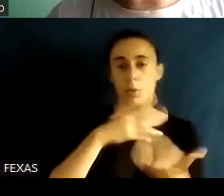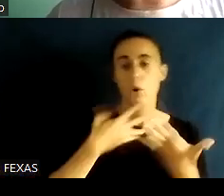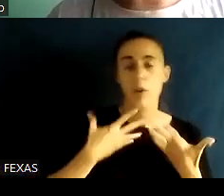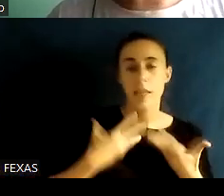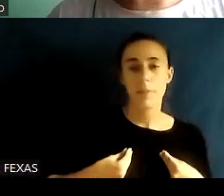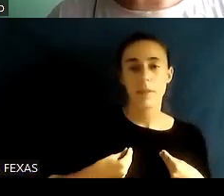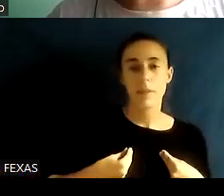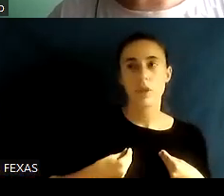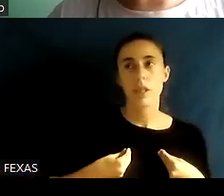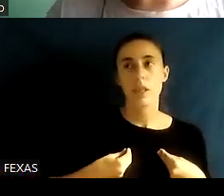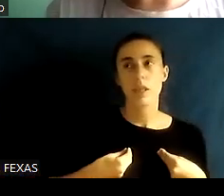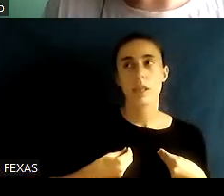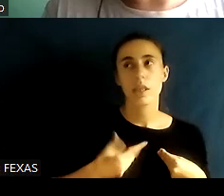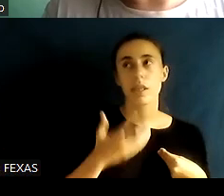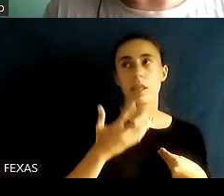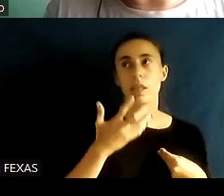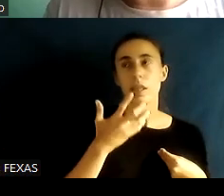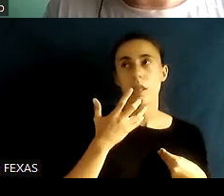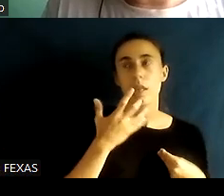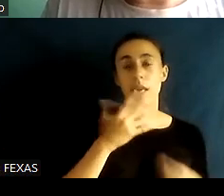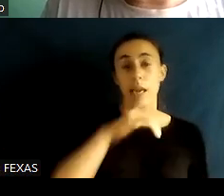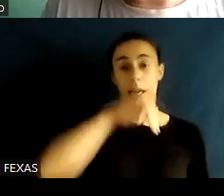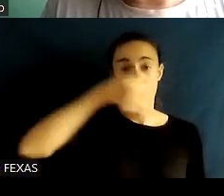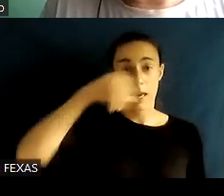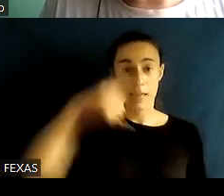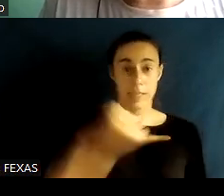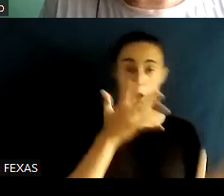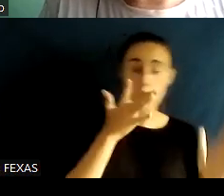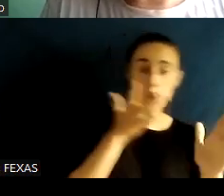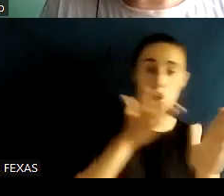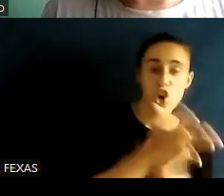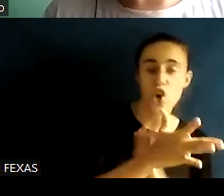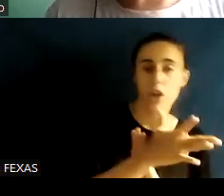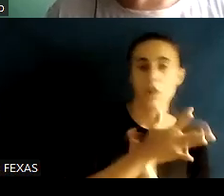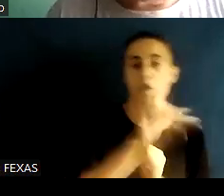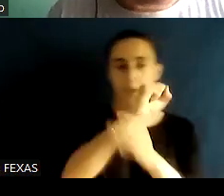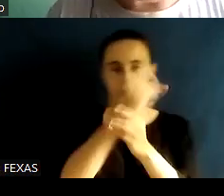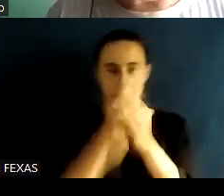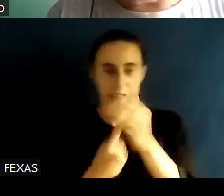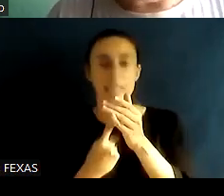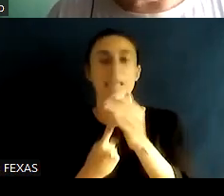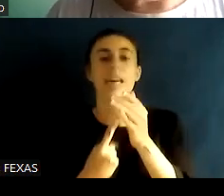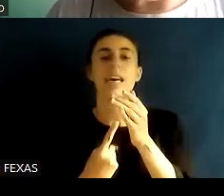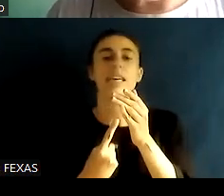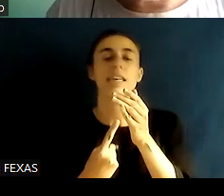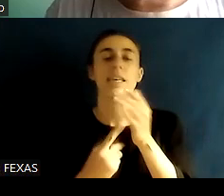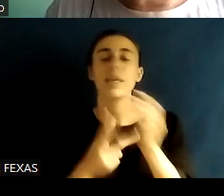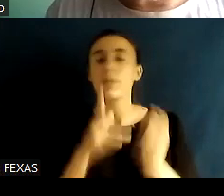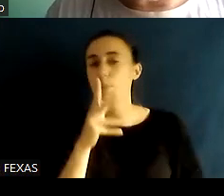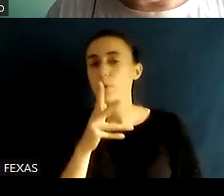sea, si acabamos entendiendo que el cansancio crónico, la fatiga, el aumento de susceptibilidad a otras enfermedades que son propios de la carencia